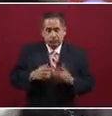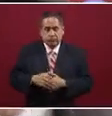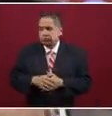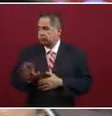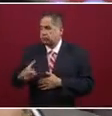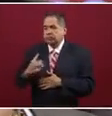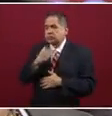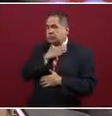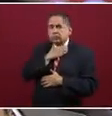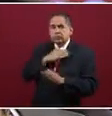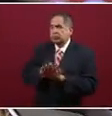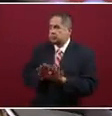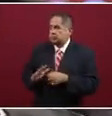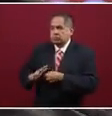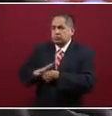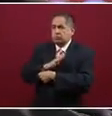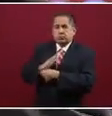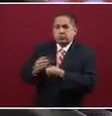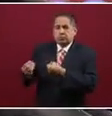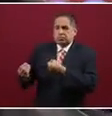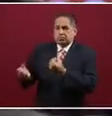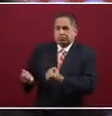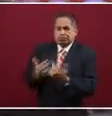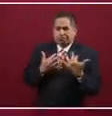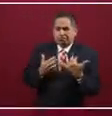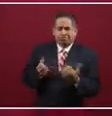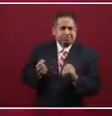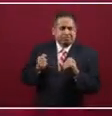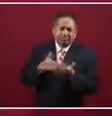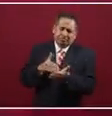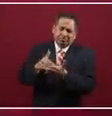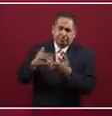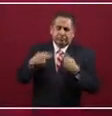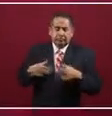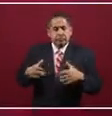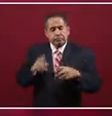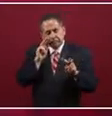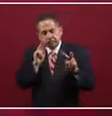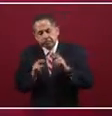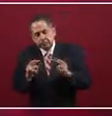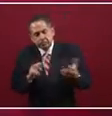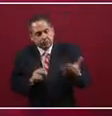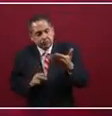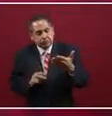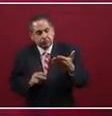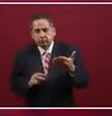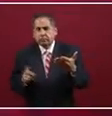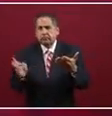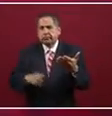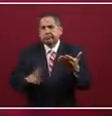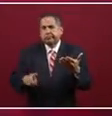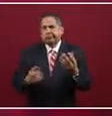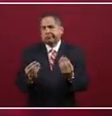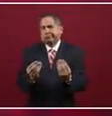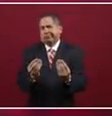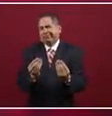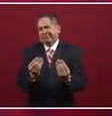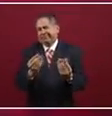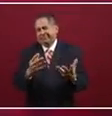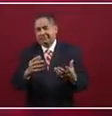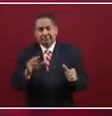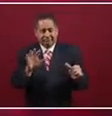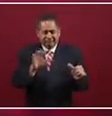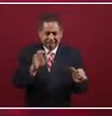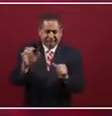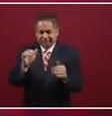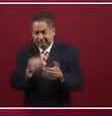saturados y que tienen miles y miles de personas. Y a juzgar por las cifras que han dado, pues sí es verdad, porque si tienen